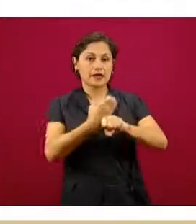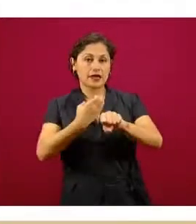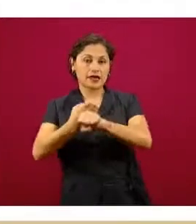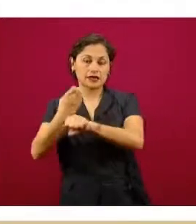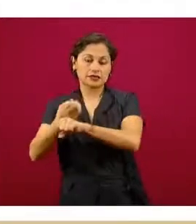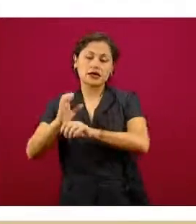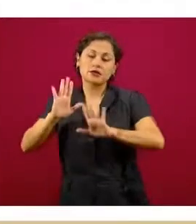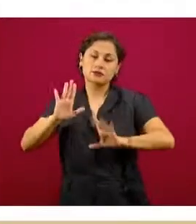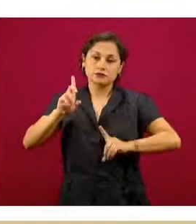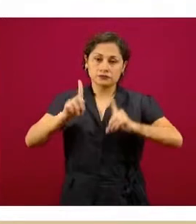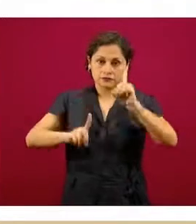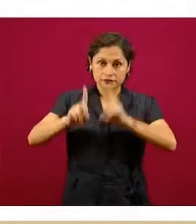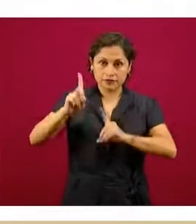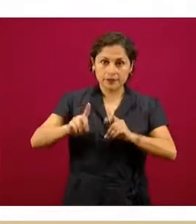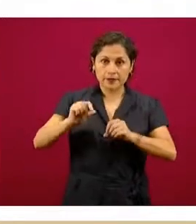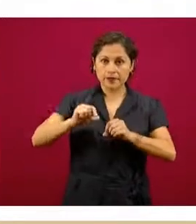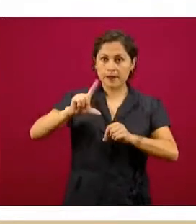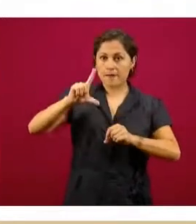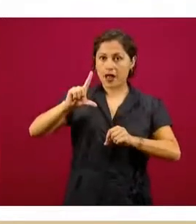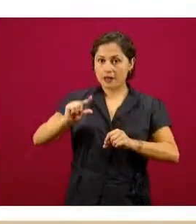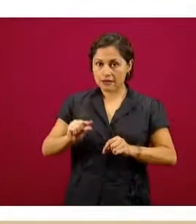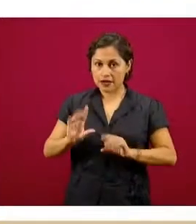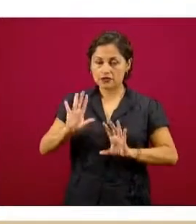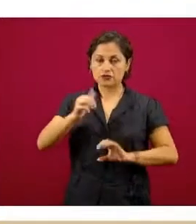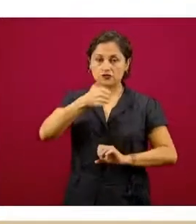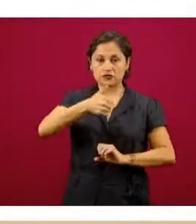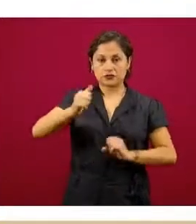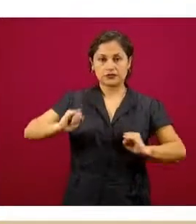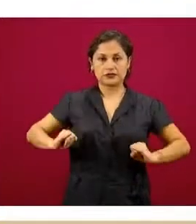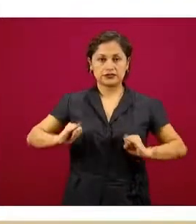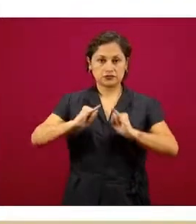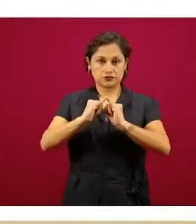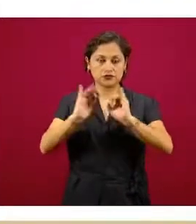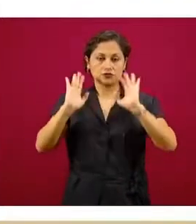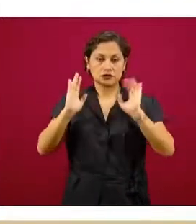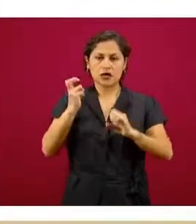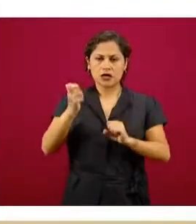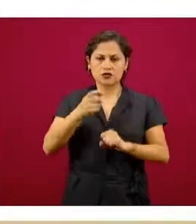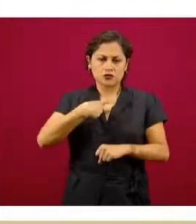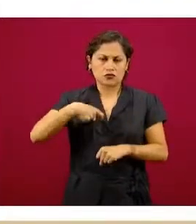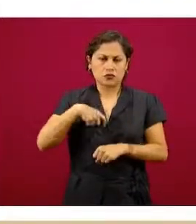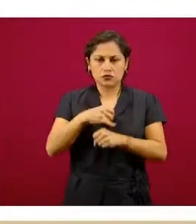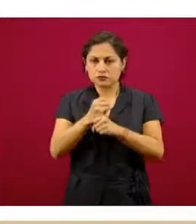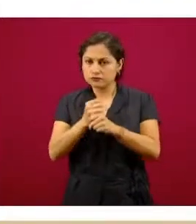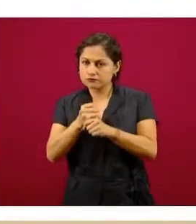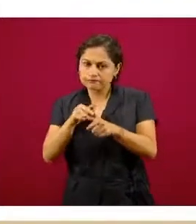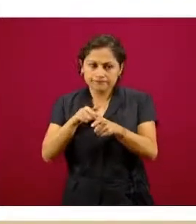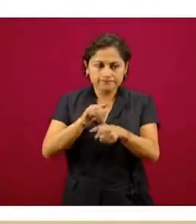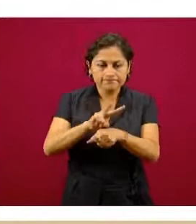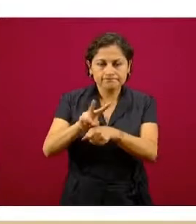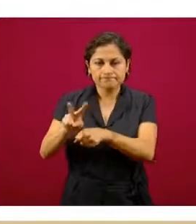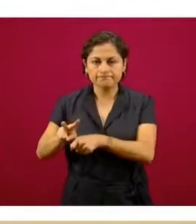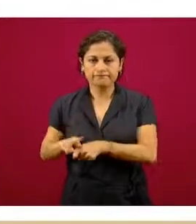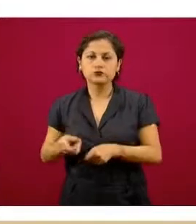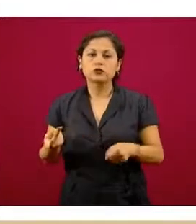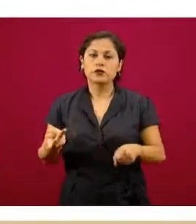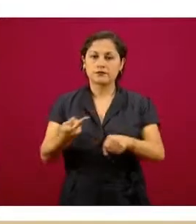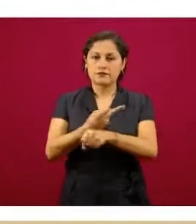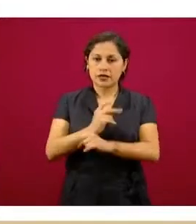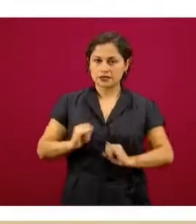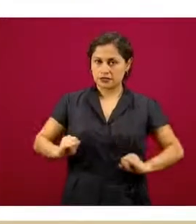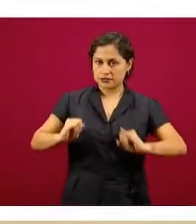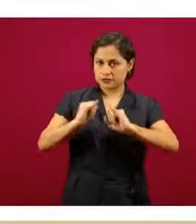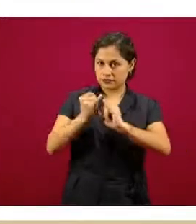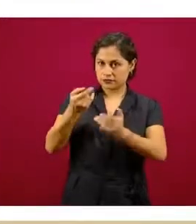contribución de cada una de las instituciones, pero entonces podemos estar también dando un seguimiento para ver cómo continúa el comportamiento de